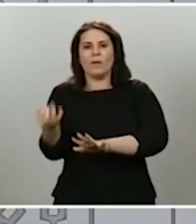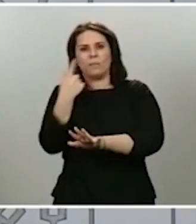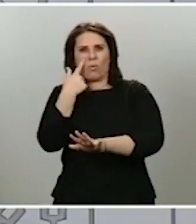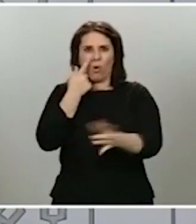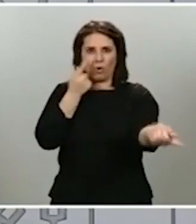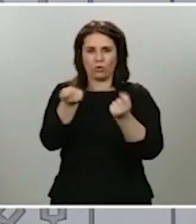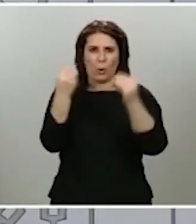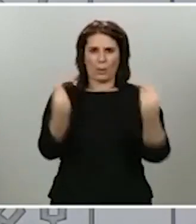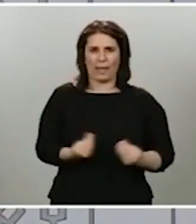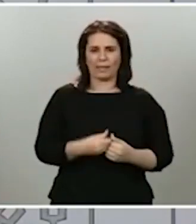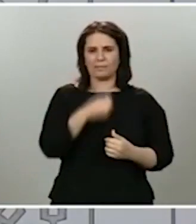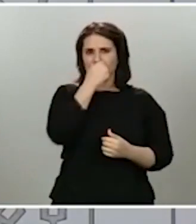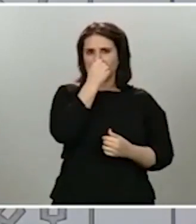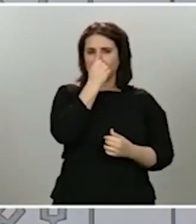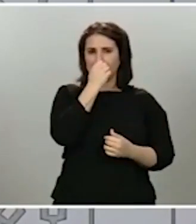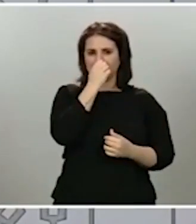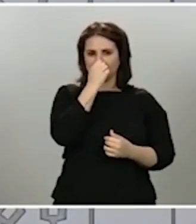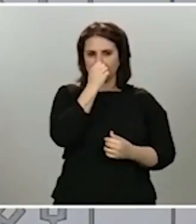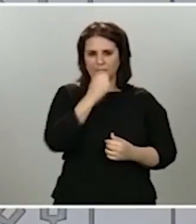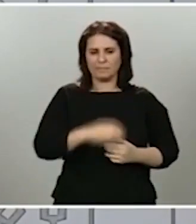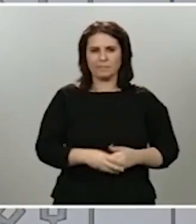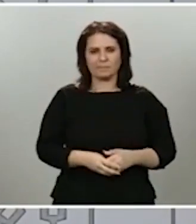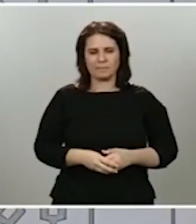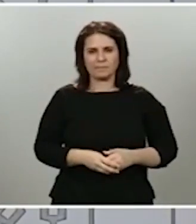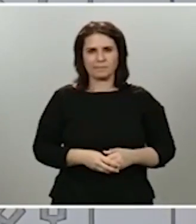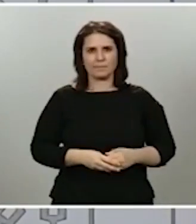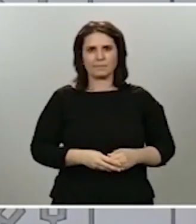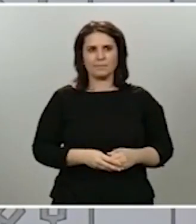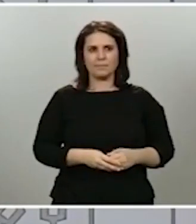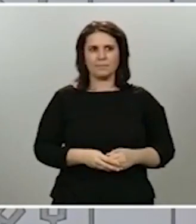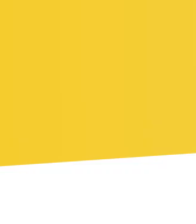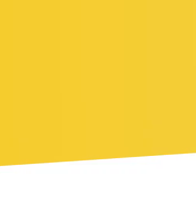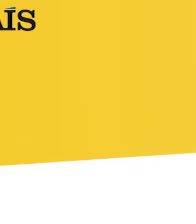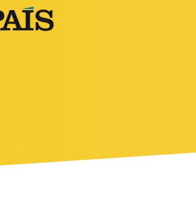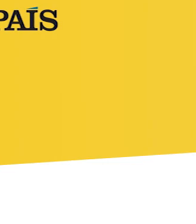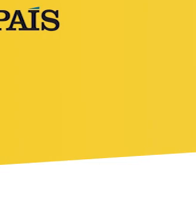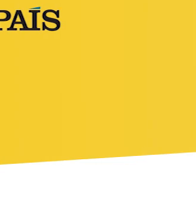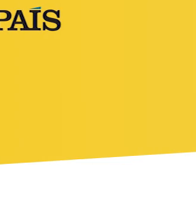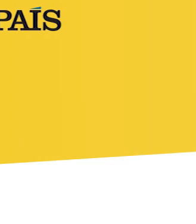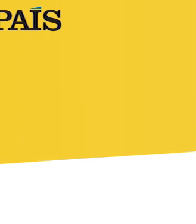todos estos datos se vienen refrendados con las tendencias incluso mucho más a largo plazo.